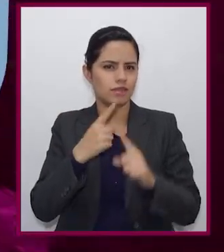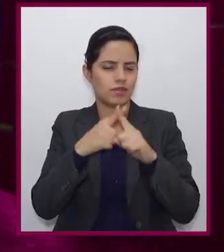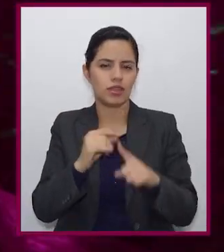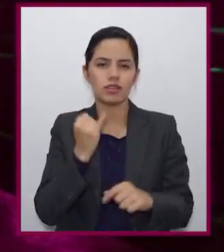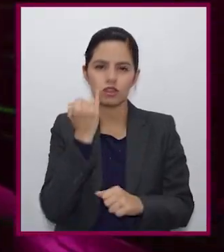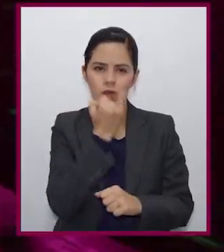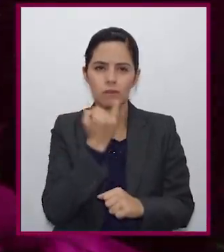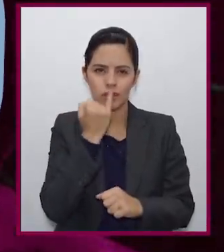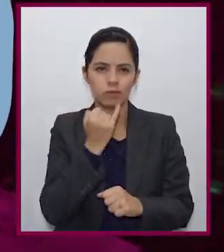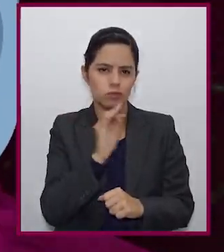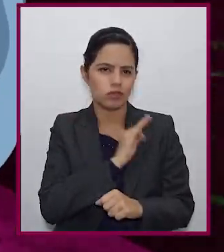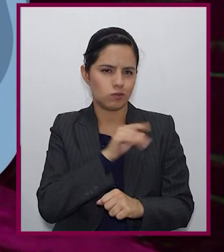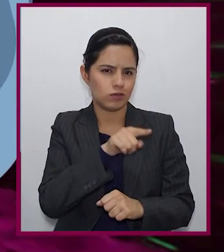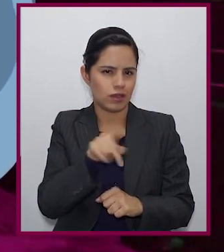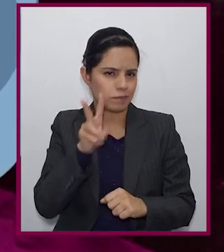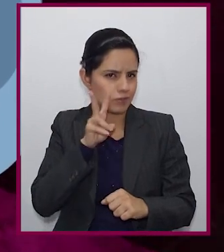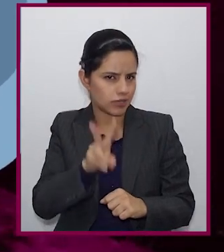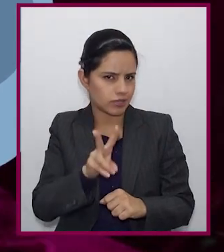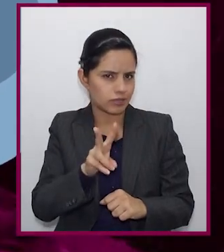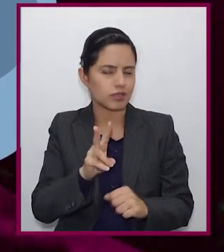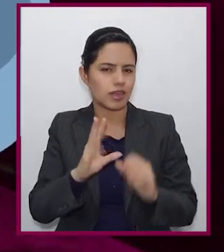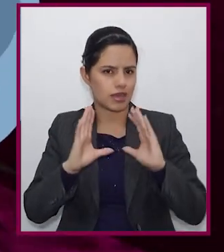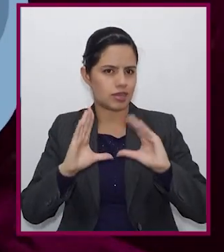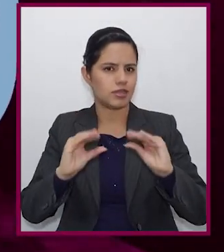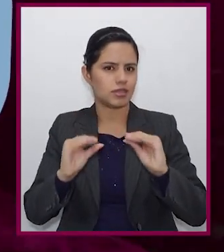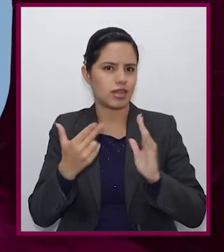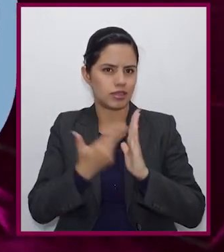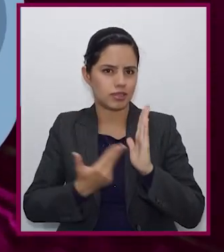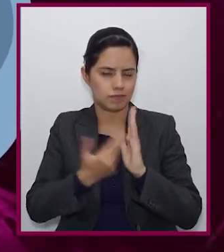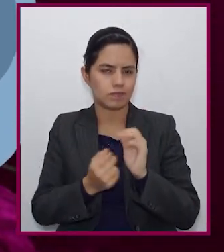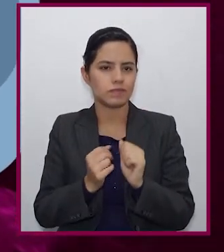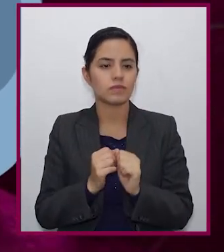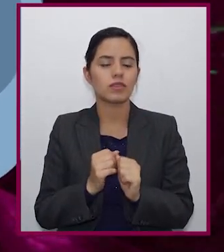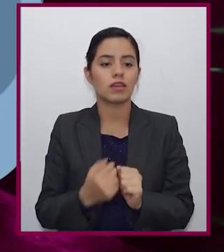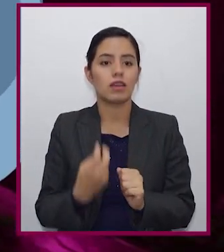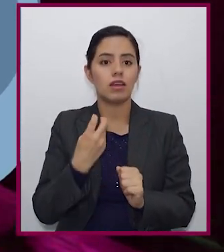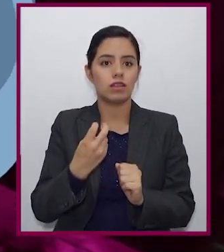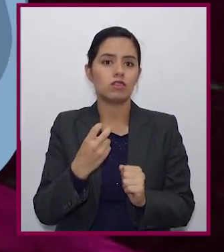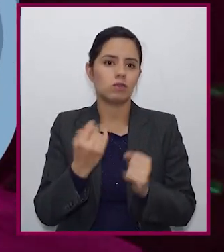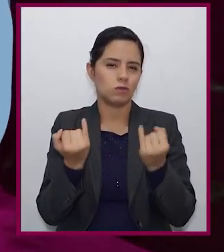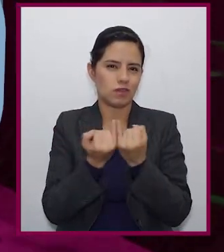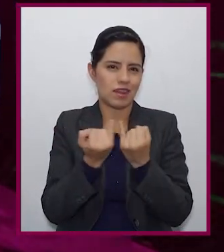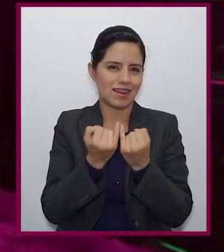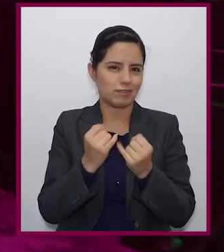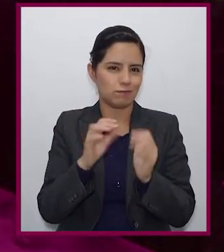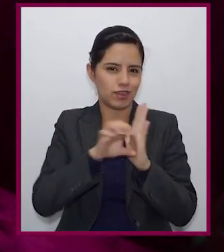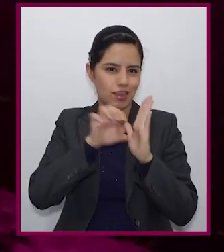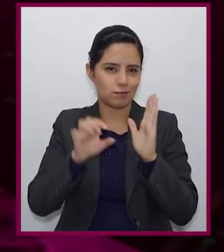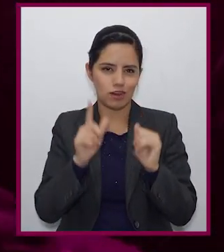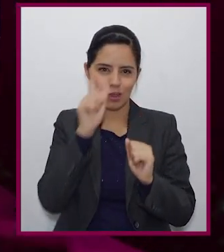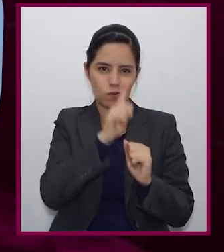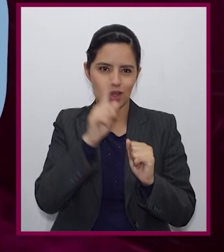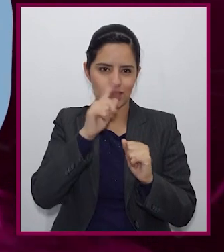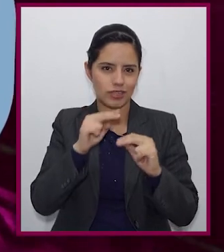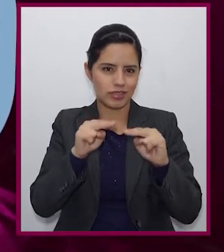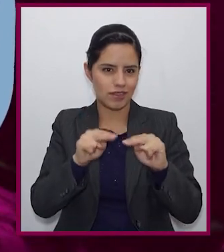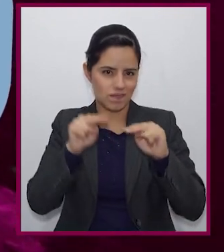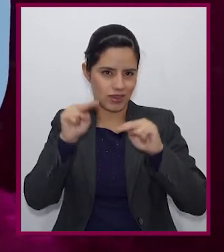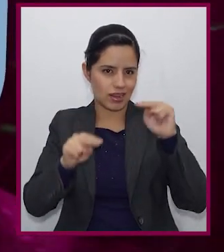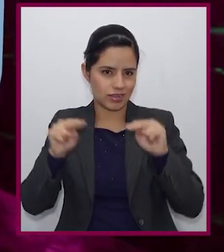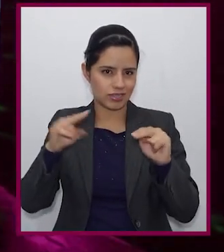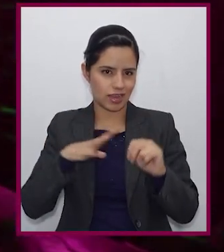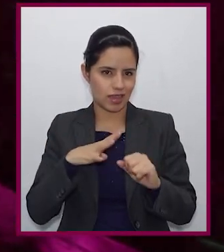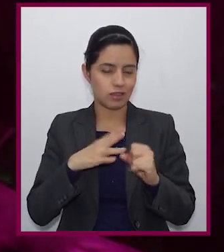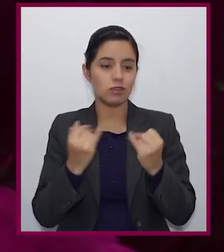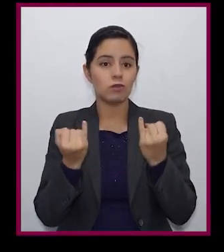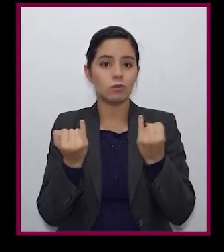interesante, ya que con la evolución de estos lenguajes del alto nivel que hacemos, en los lenguajes de programación también existe un